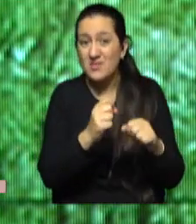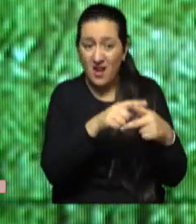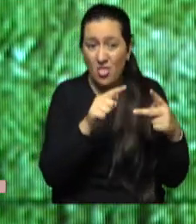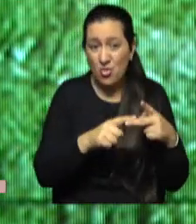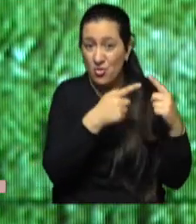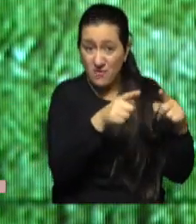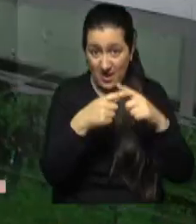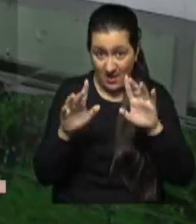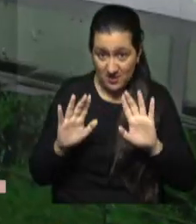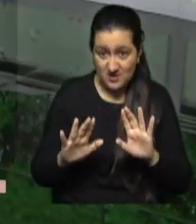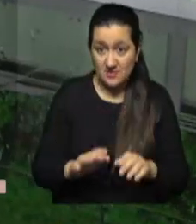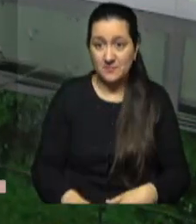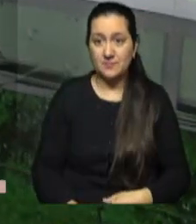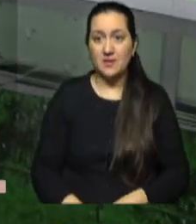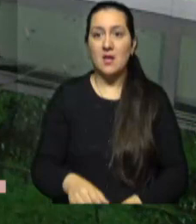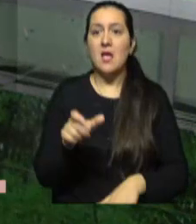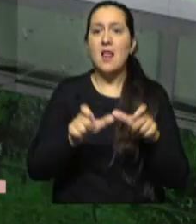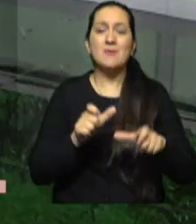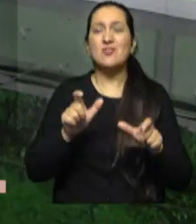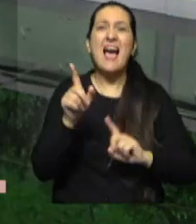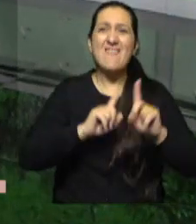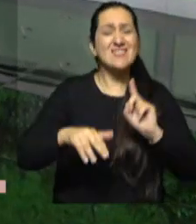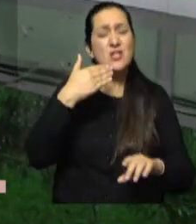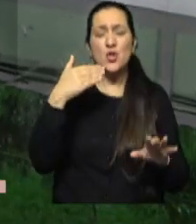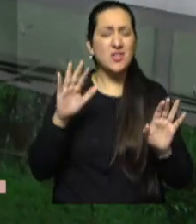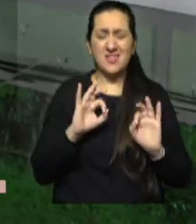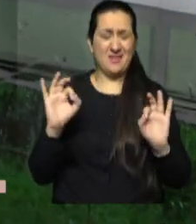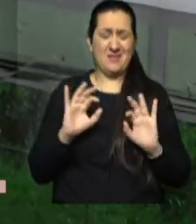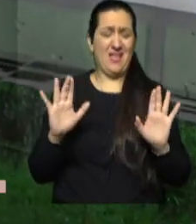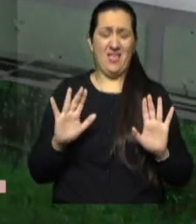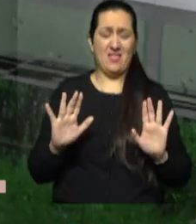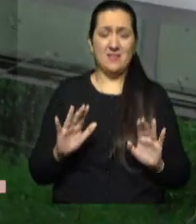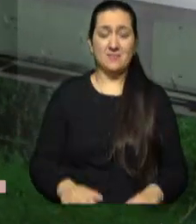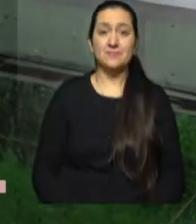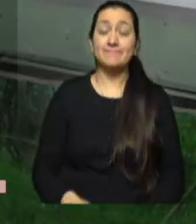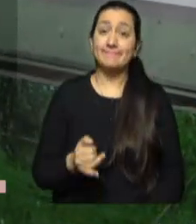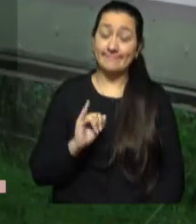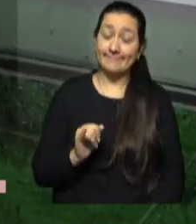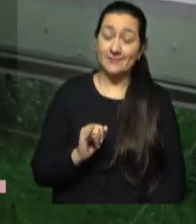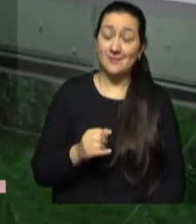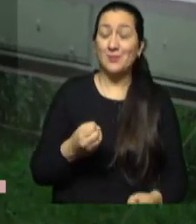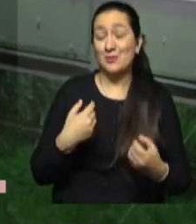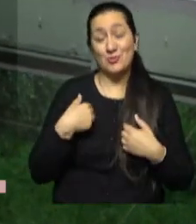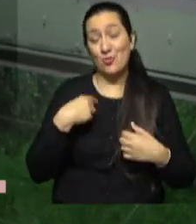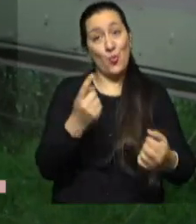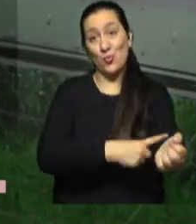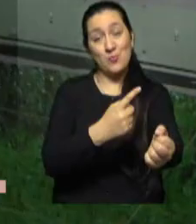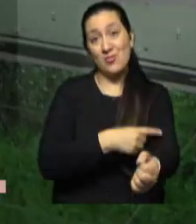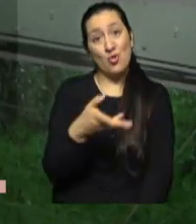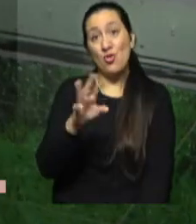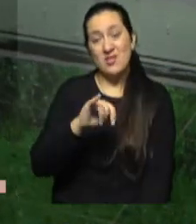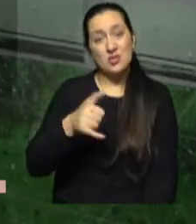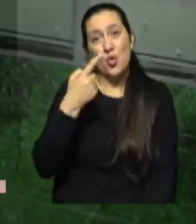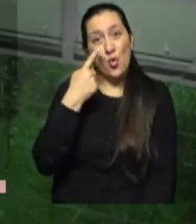brevemente de qué estamos hablando porque la gente dice Bueno es como tan lejos y además Sí claro porque uno es la cotidianidad mía entonces